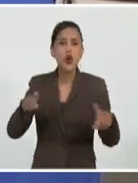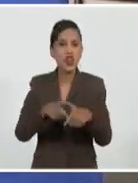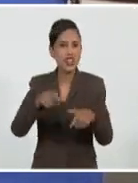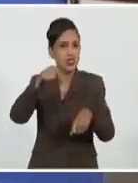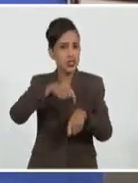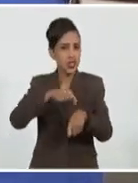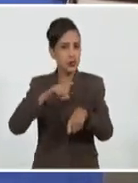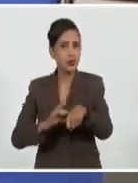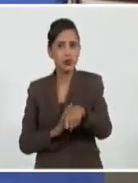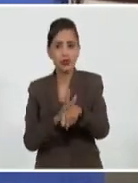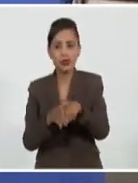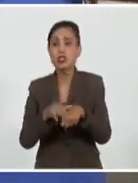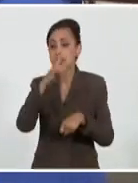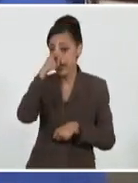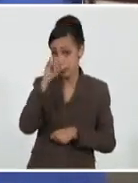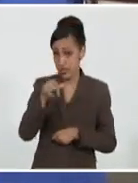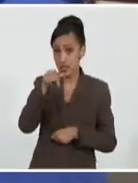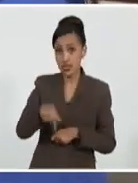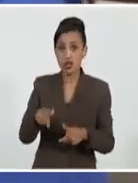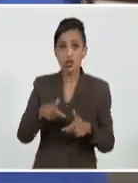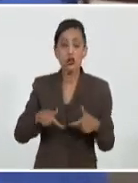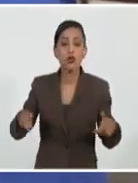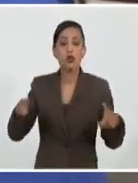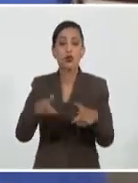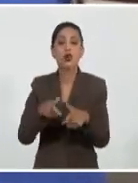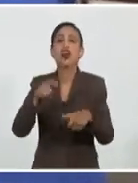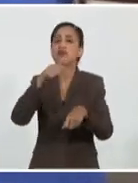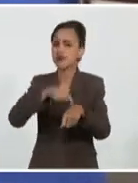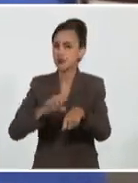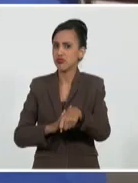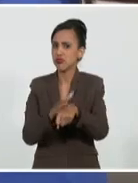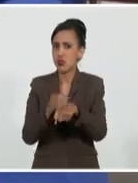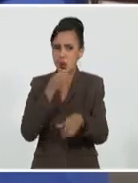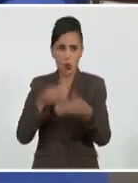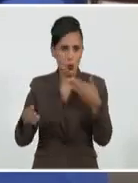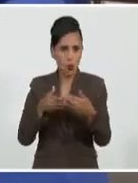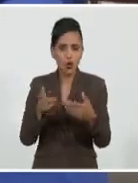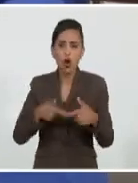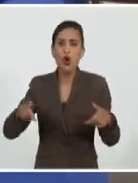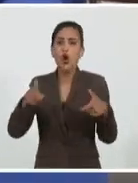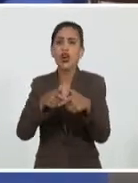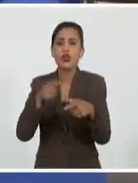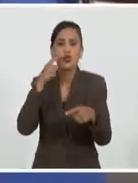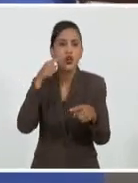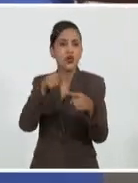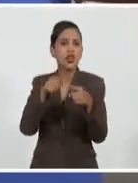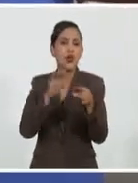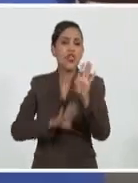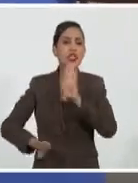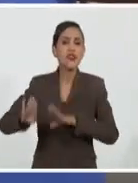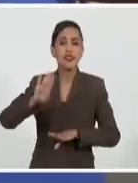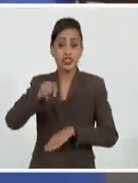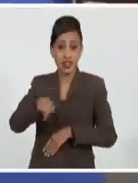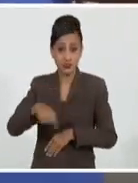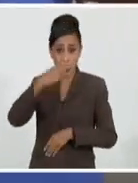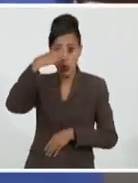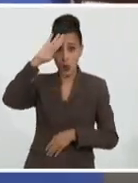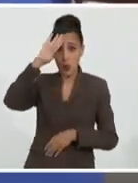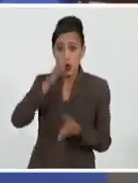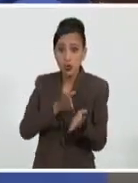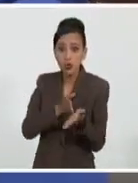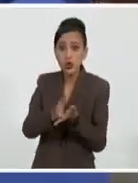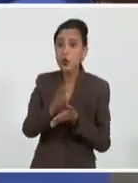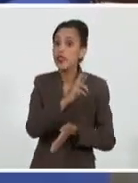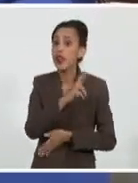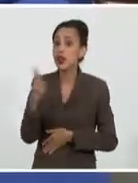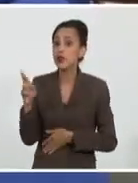COVID, sí, un congreso en tiempos de COVID, para defender esta isla y la continuidad histórica de la revolución.